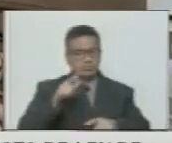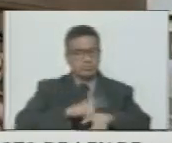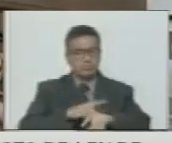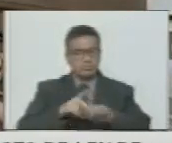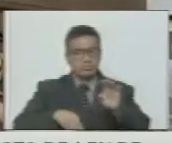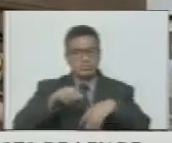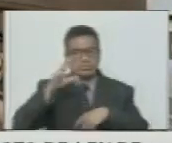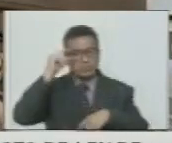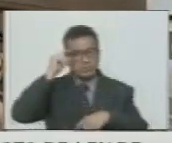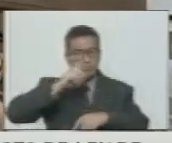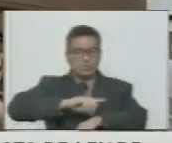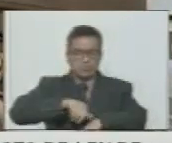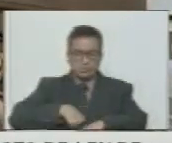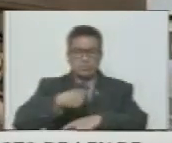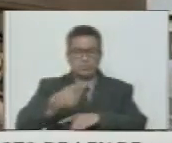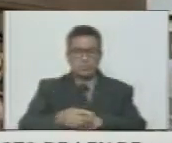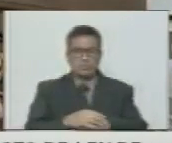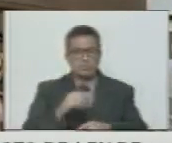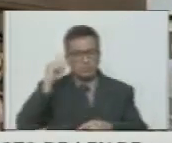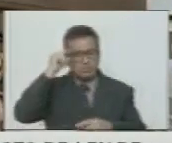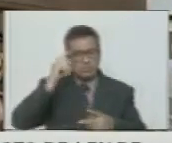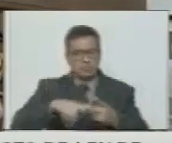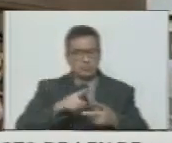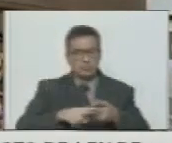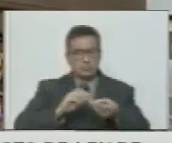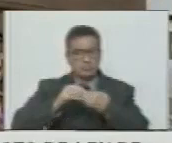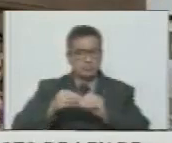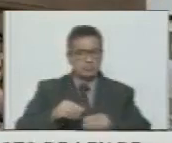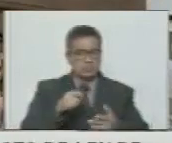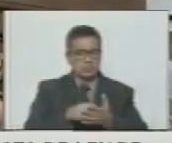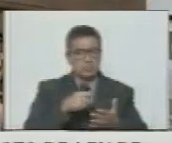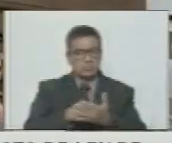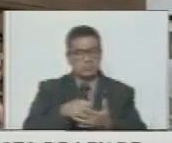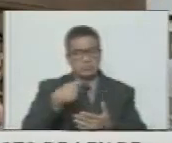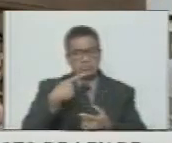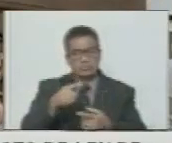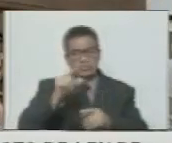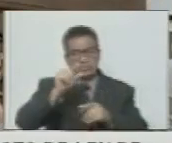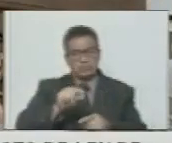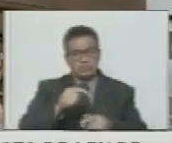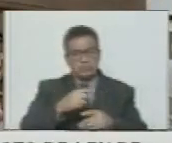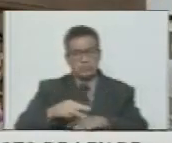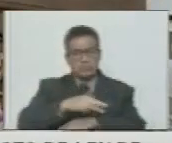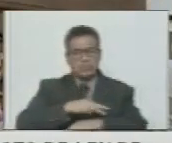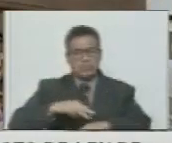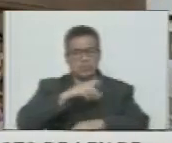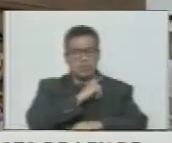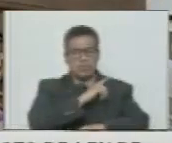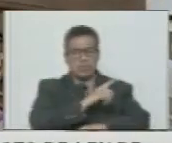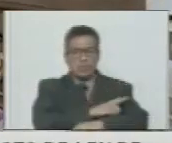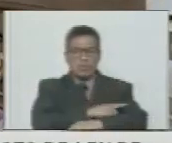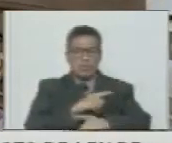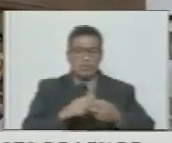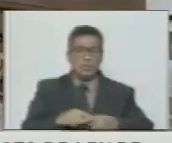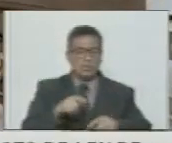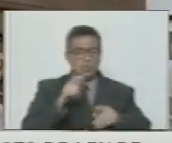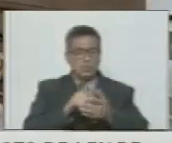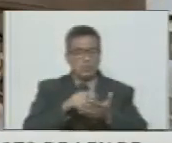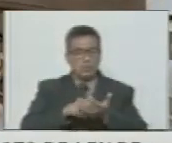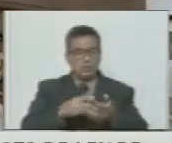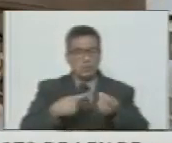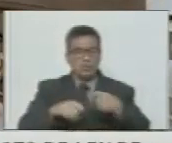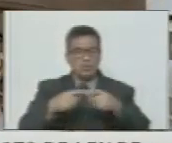ajustarse dentro de los 15 días hábiles siguientes a la fecha del ajuste del capital mínimo. El ministro o ministra del Poder Popular